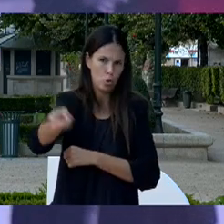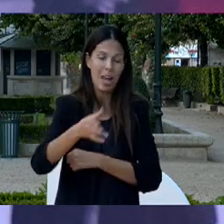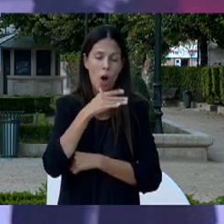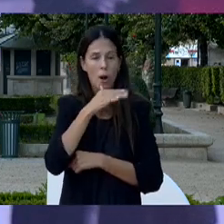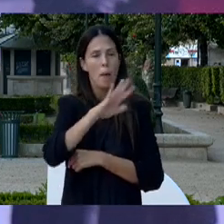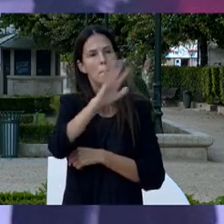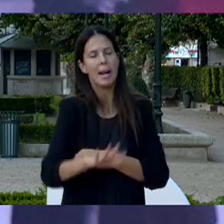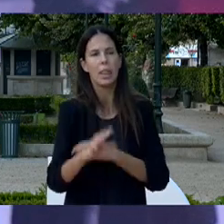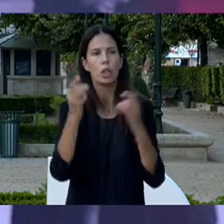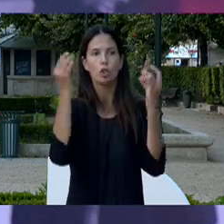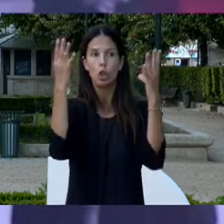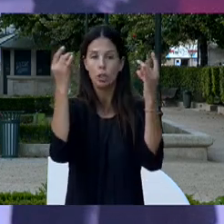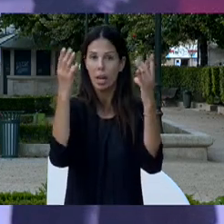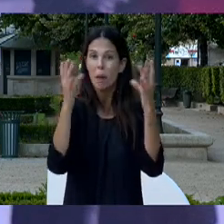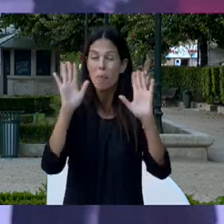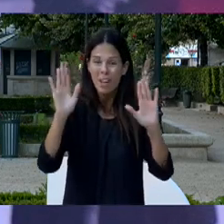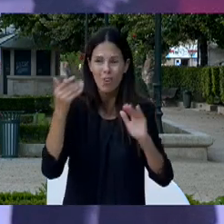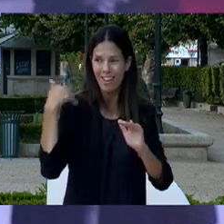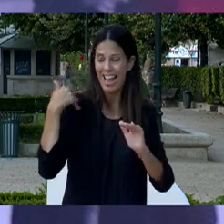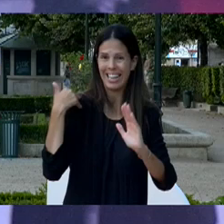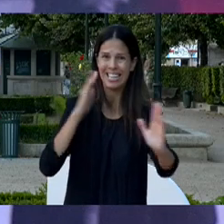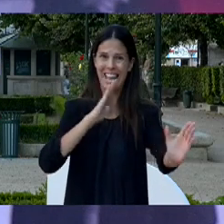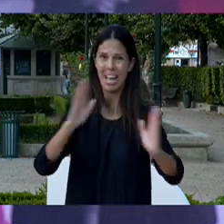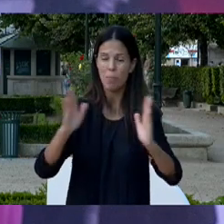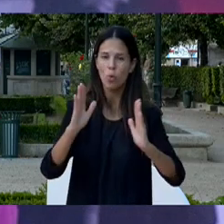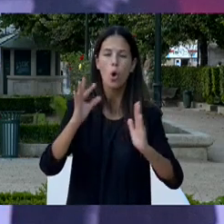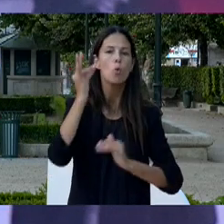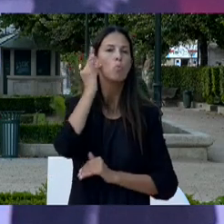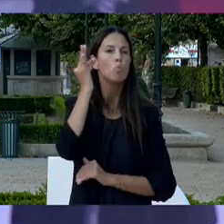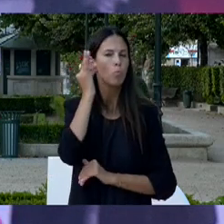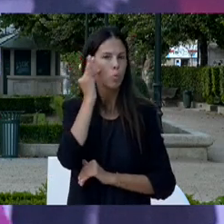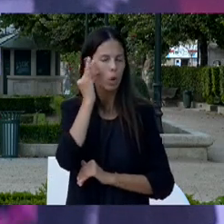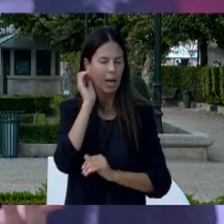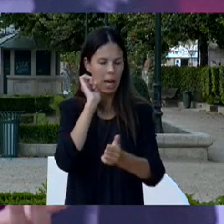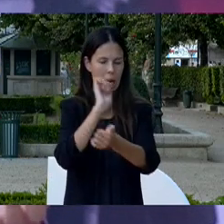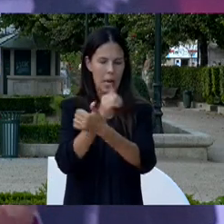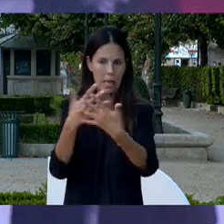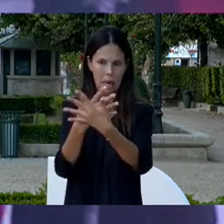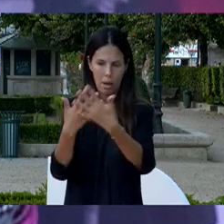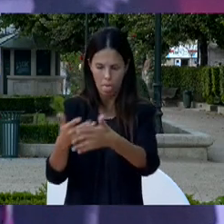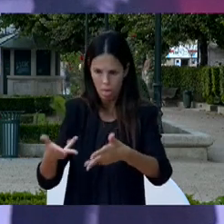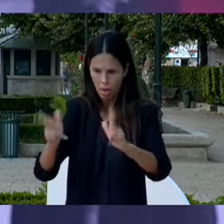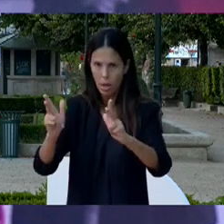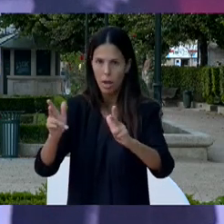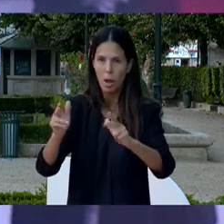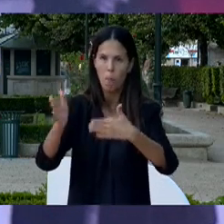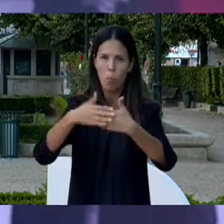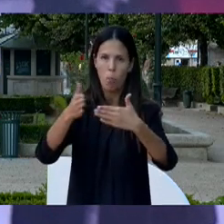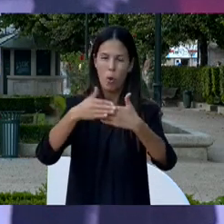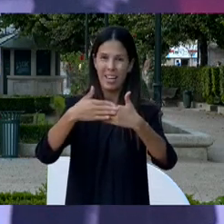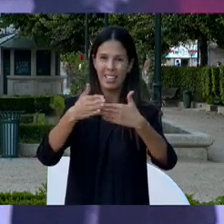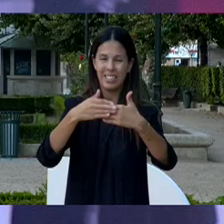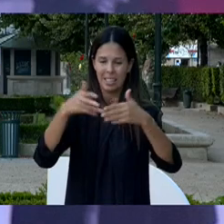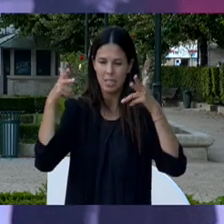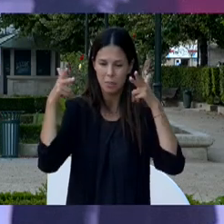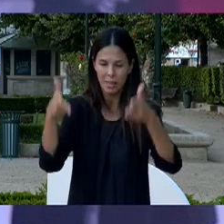pode parecernos unha tontería, pero naquel momento, unha muller recén saída do cárcere que abre as portas do seu panteón familiar para